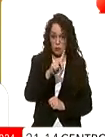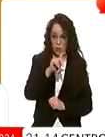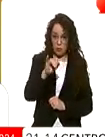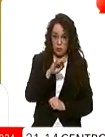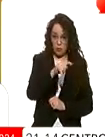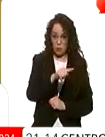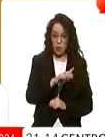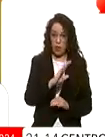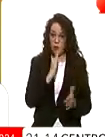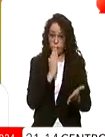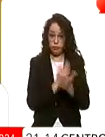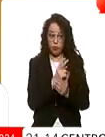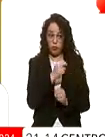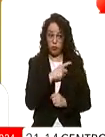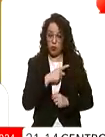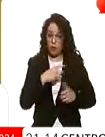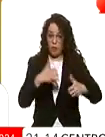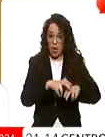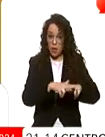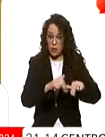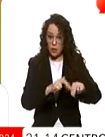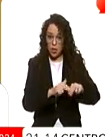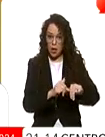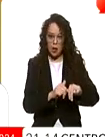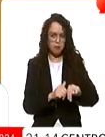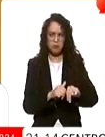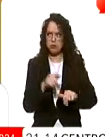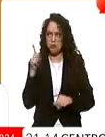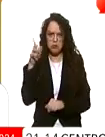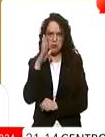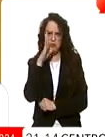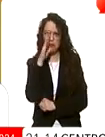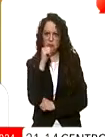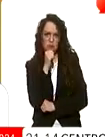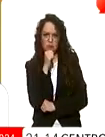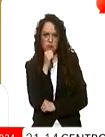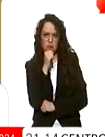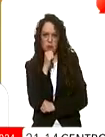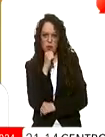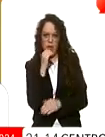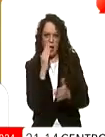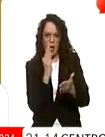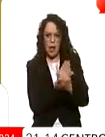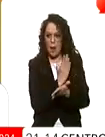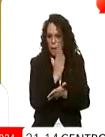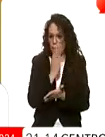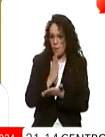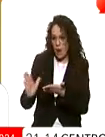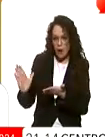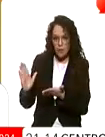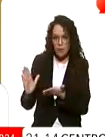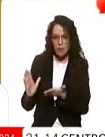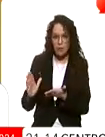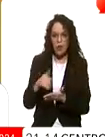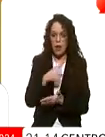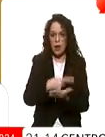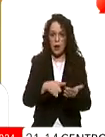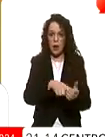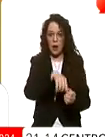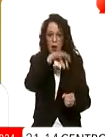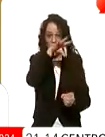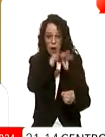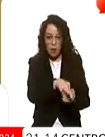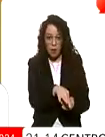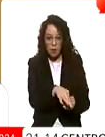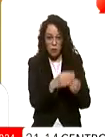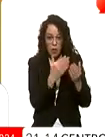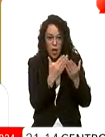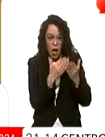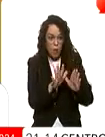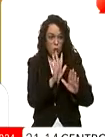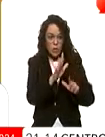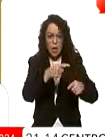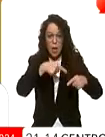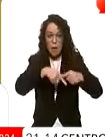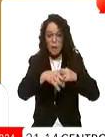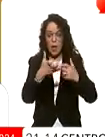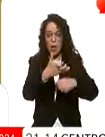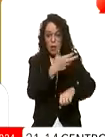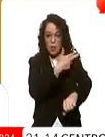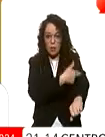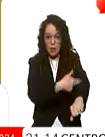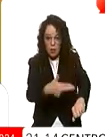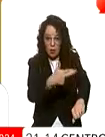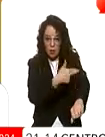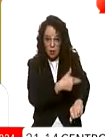podría ordenarlo, porque se trata de un proceso electoral abierto que ahorita ya está en curso, y el artículo 41